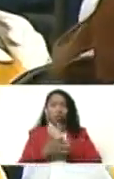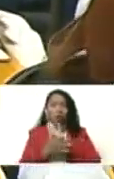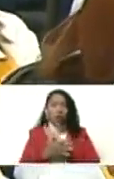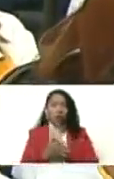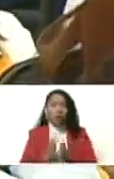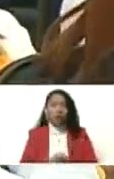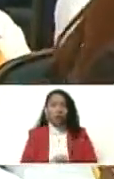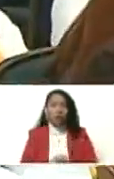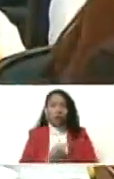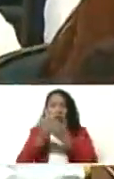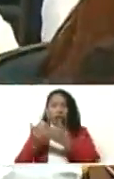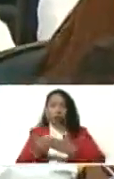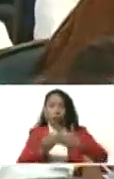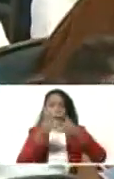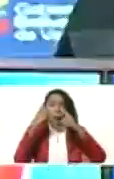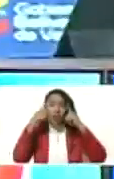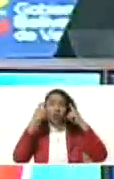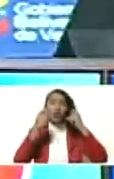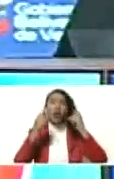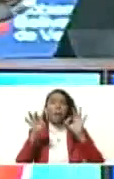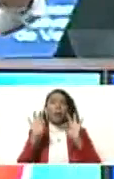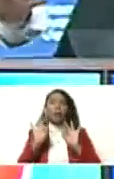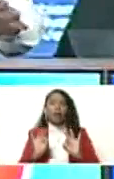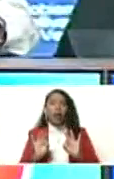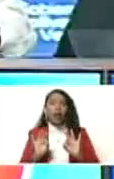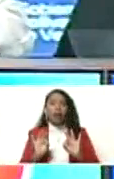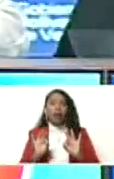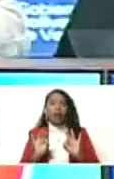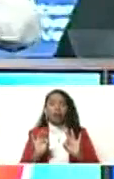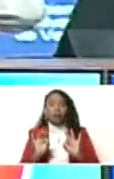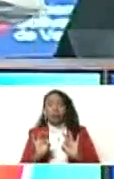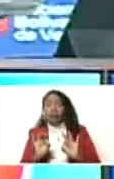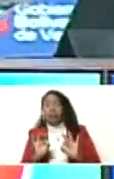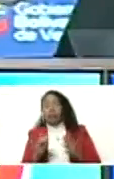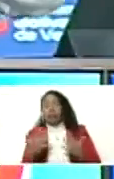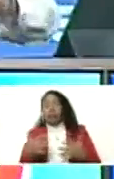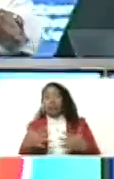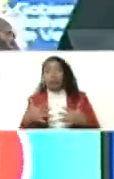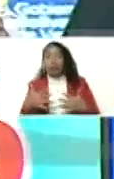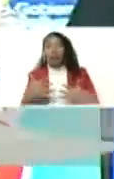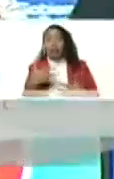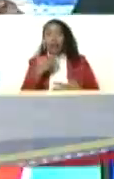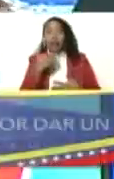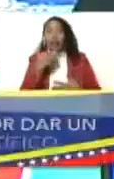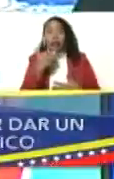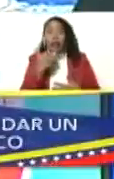Y estudiar una especialidad, ni se diga, casi prohibitiva.